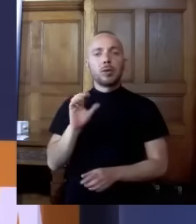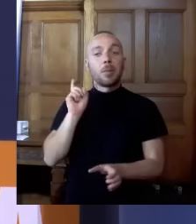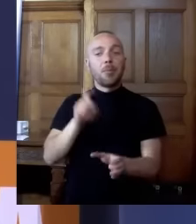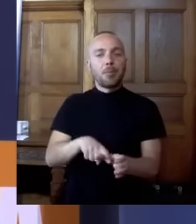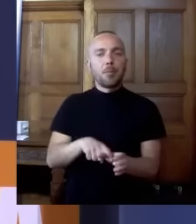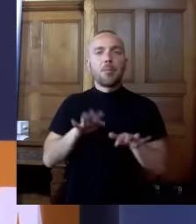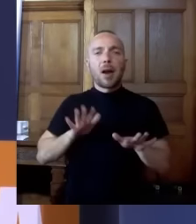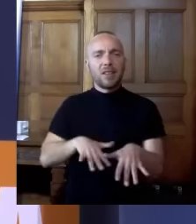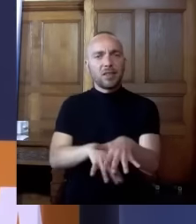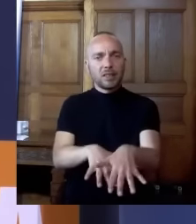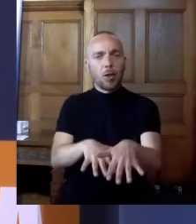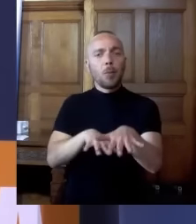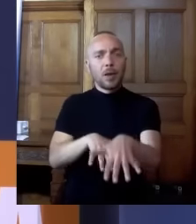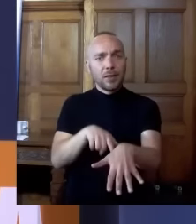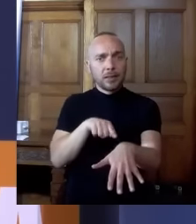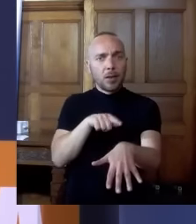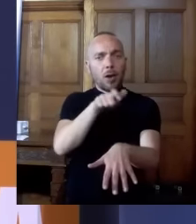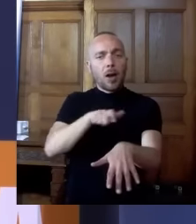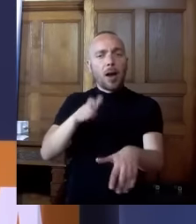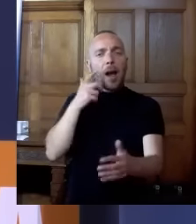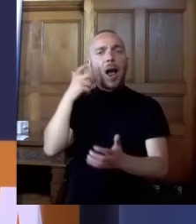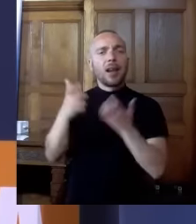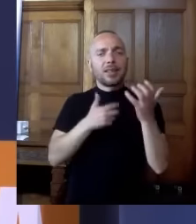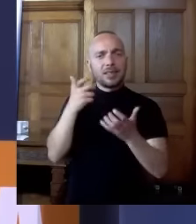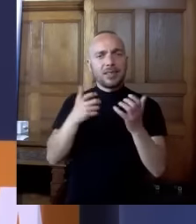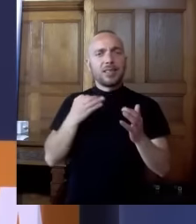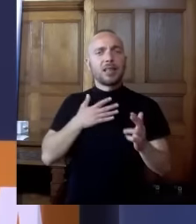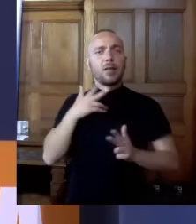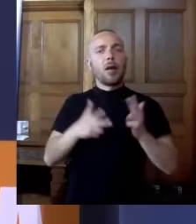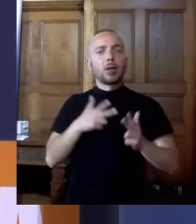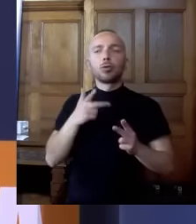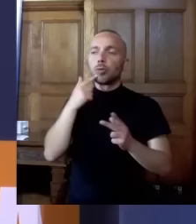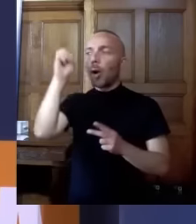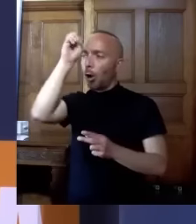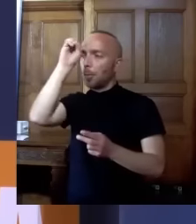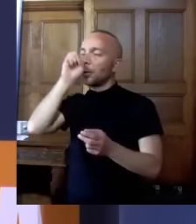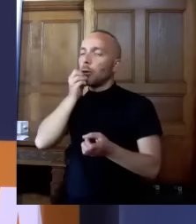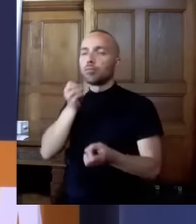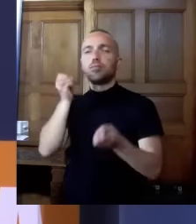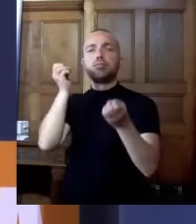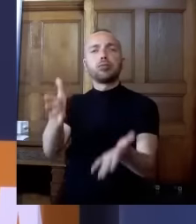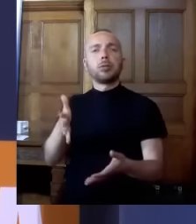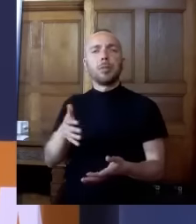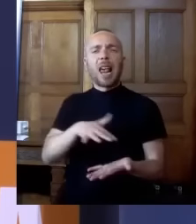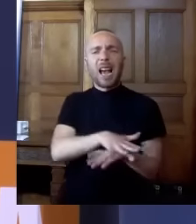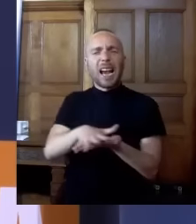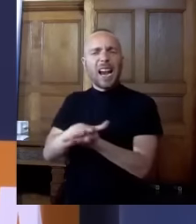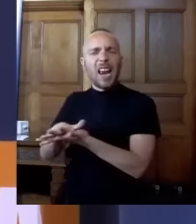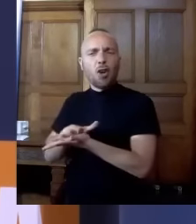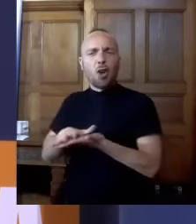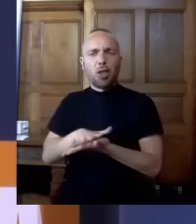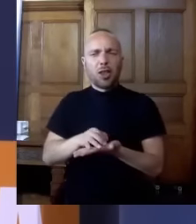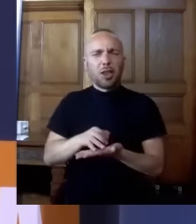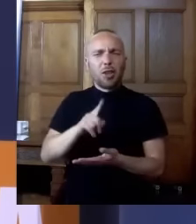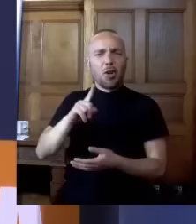manifestación en la que los artistas y las artistas vascos se mojan se mojan para exigir El Fin Del genocidio y señalan a